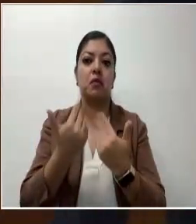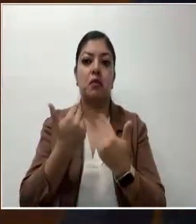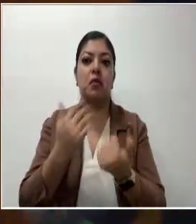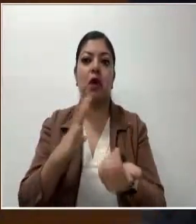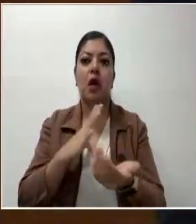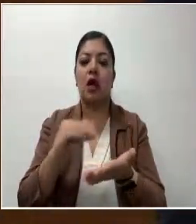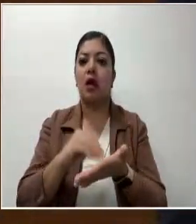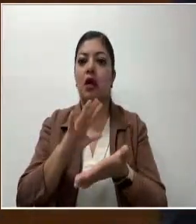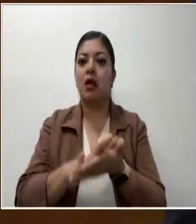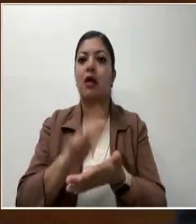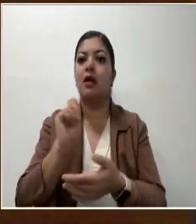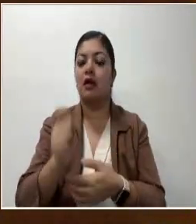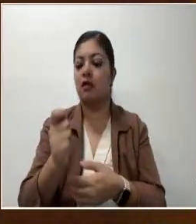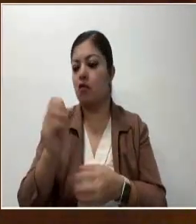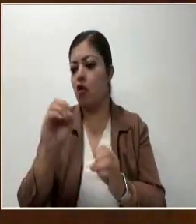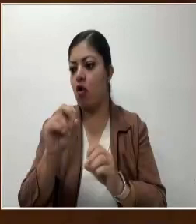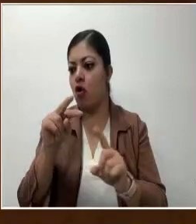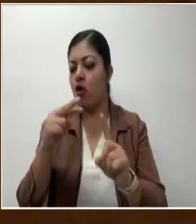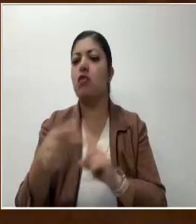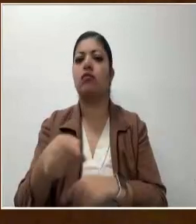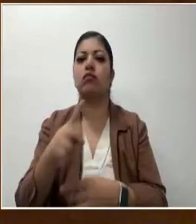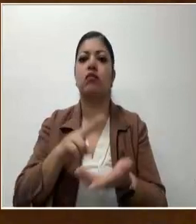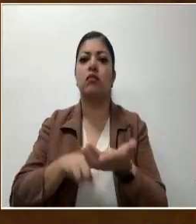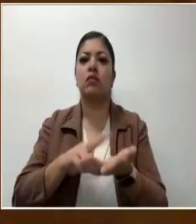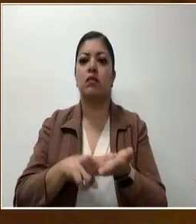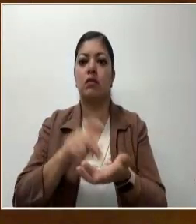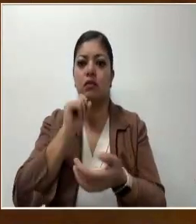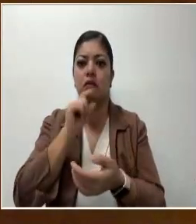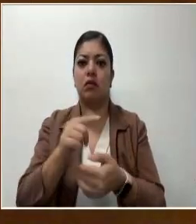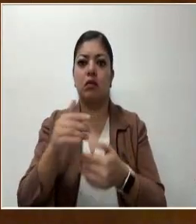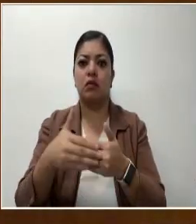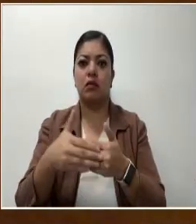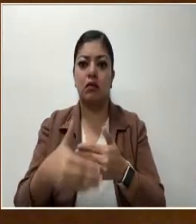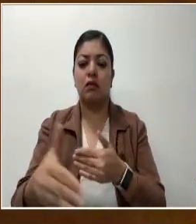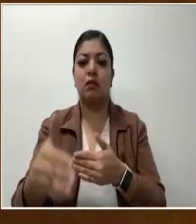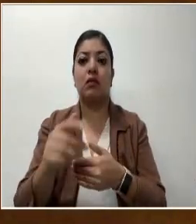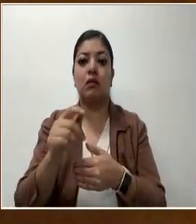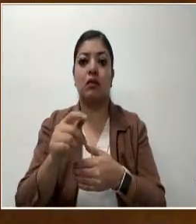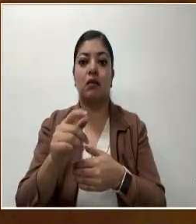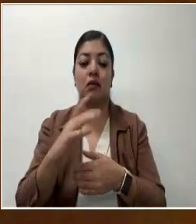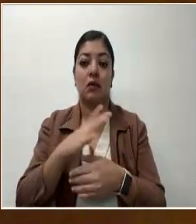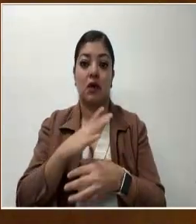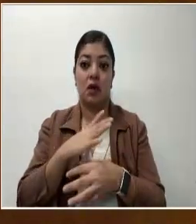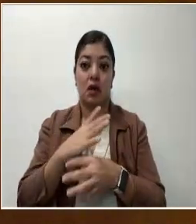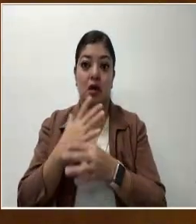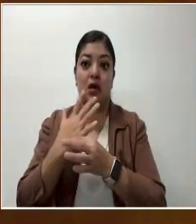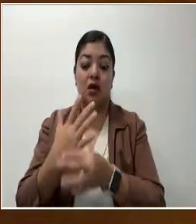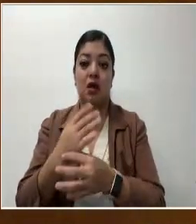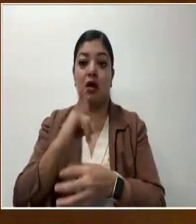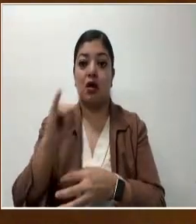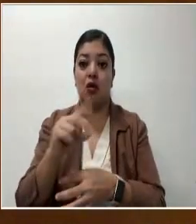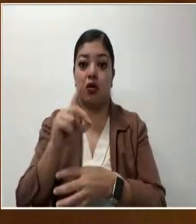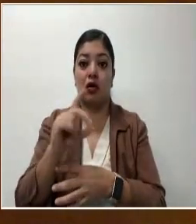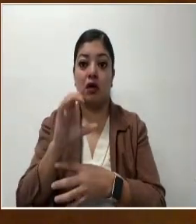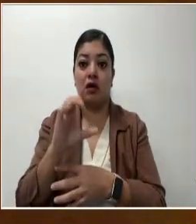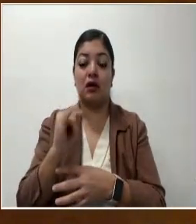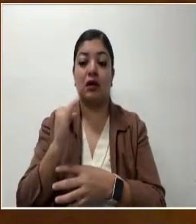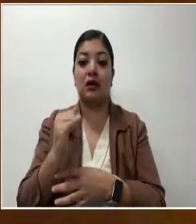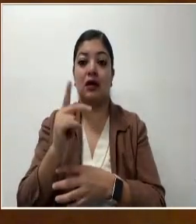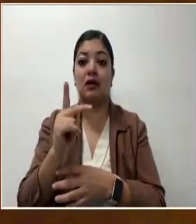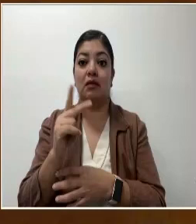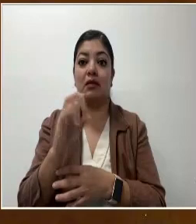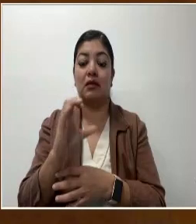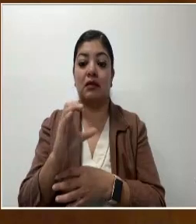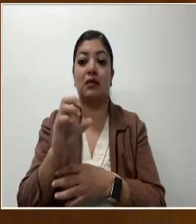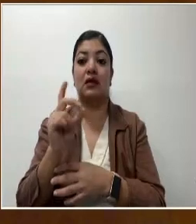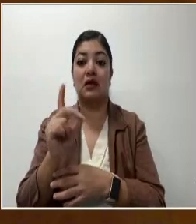Non bis iniden que hace valer pues las vías ejercidas sobre los mismos hechos que fueron el juicio ciudadano y el procedimiento especial sancionador tienen